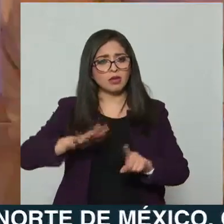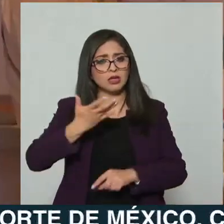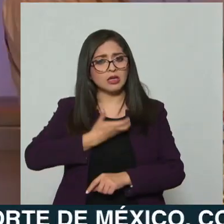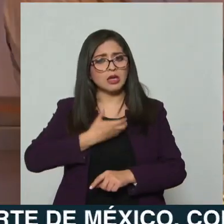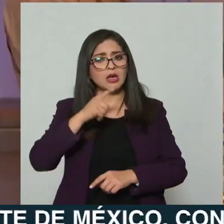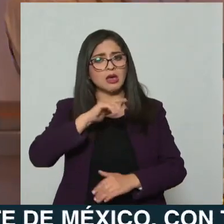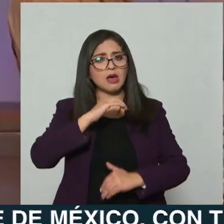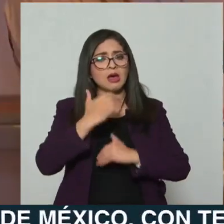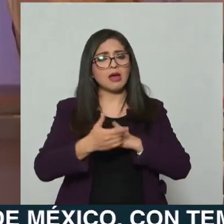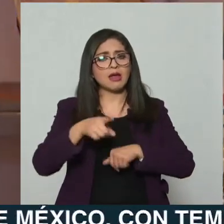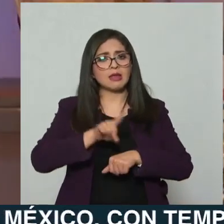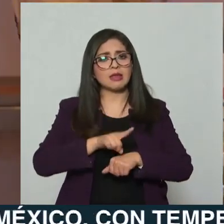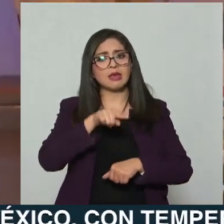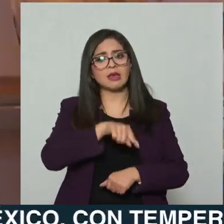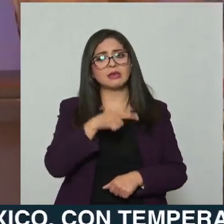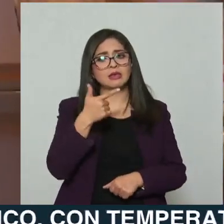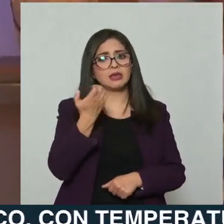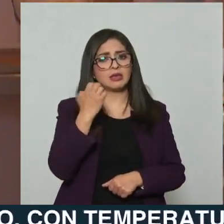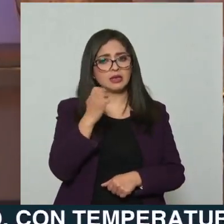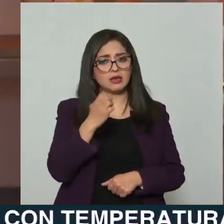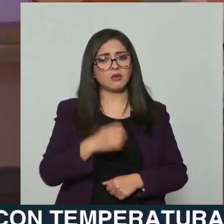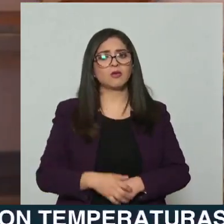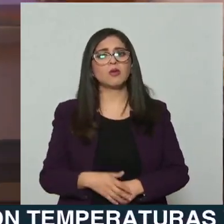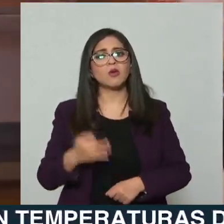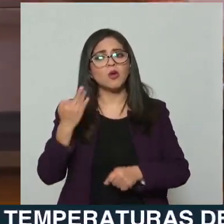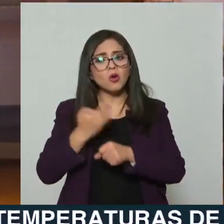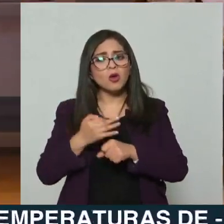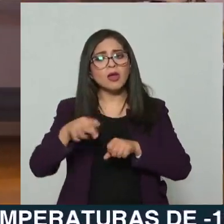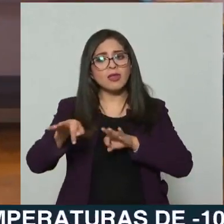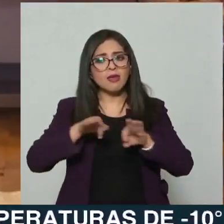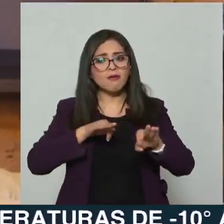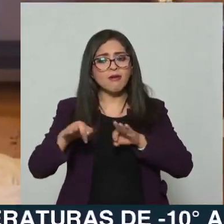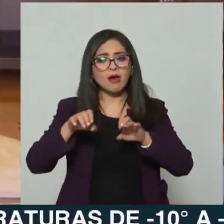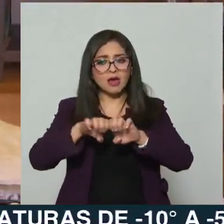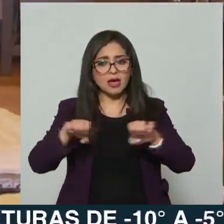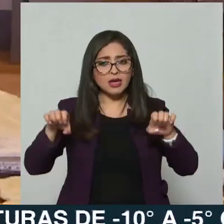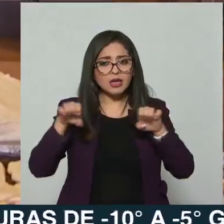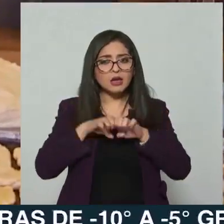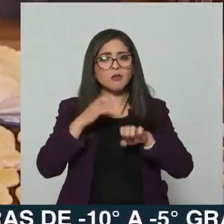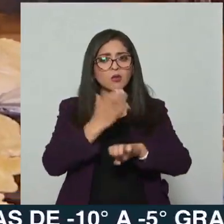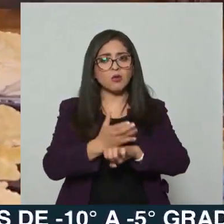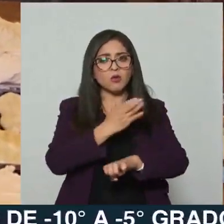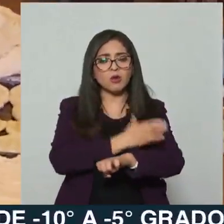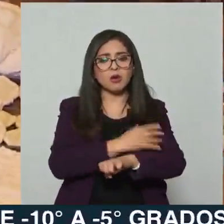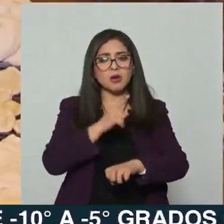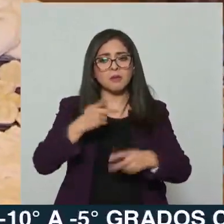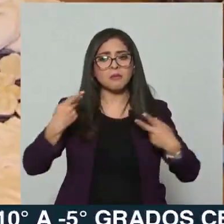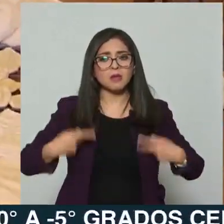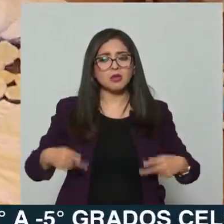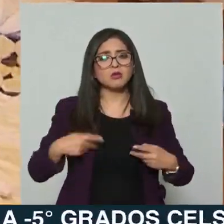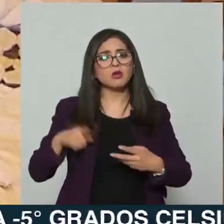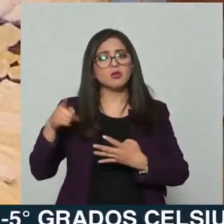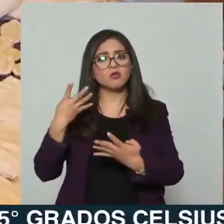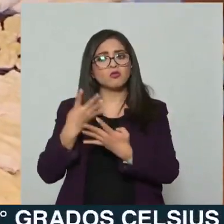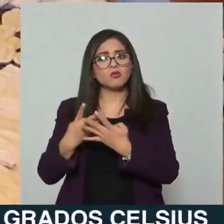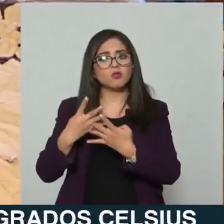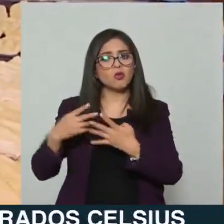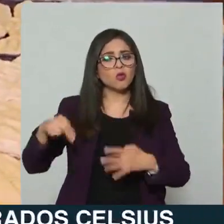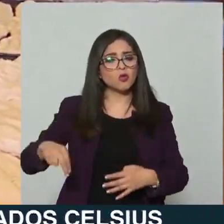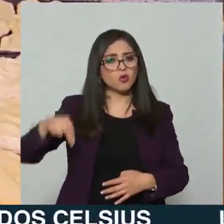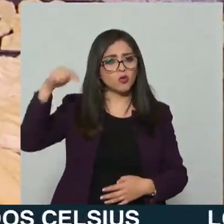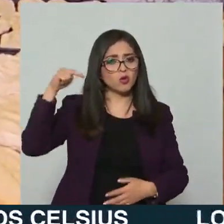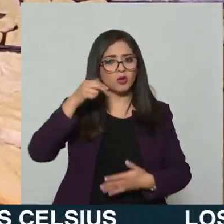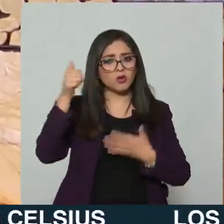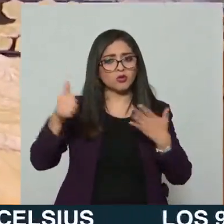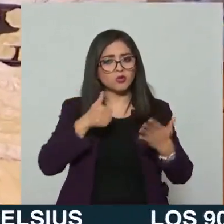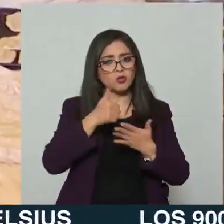enero. Y así es como resultado del trabajo en equipo y el compañerismo, los integrantes del taller de panadería en el Reclusorio Norte de la Ciudad de México nos demuestran